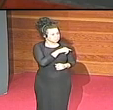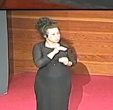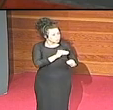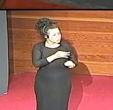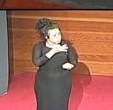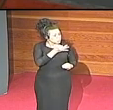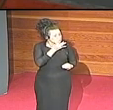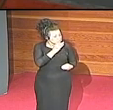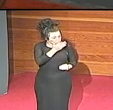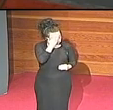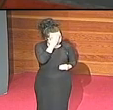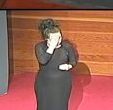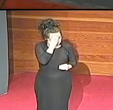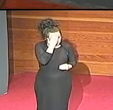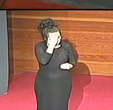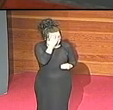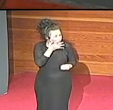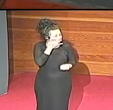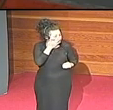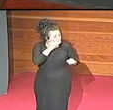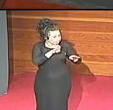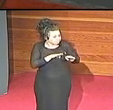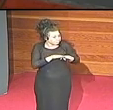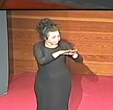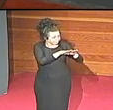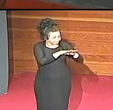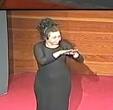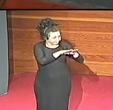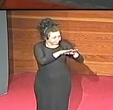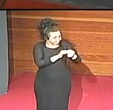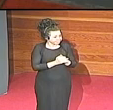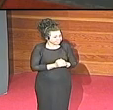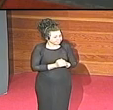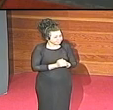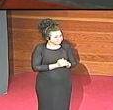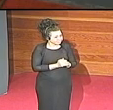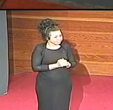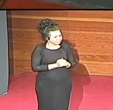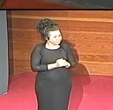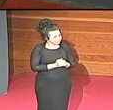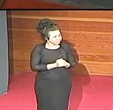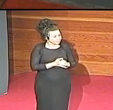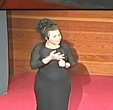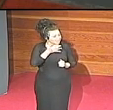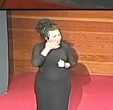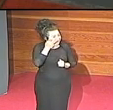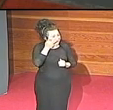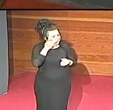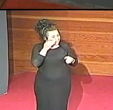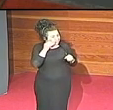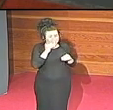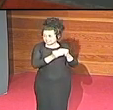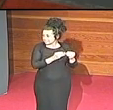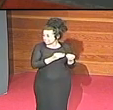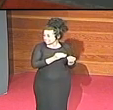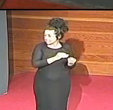una realidad paralela, una realidad que transforma los hechos en aquello que